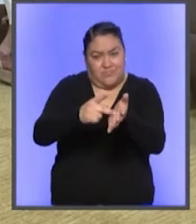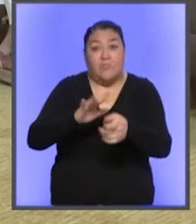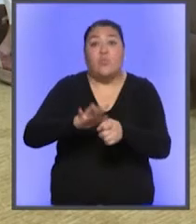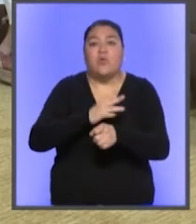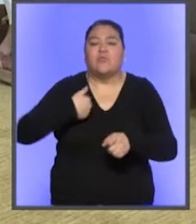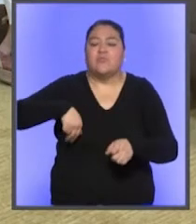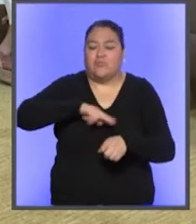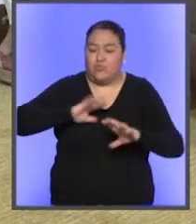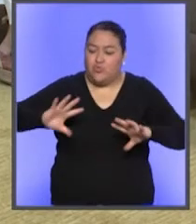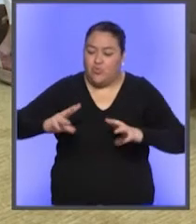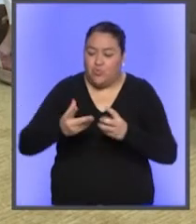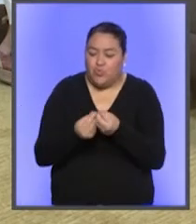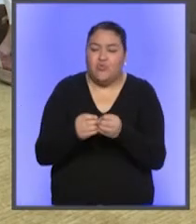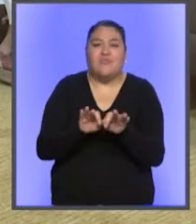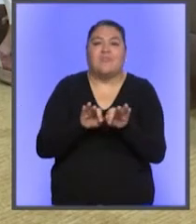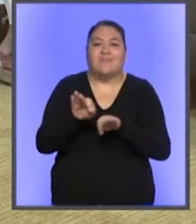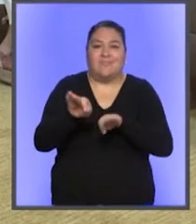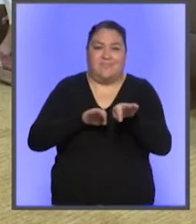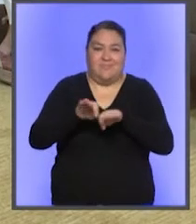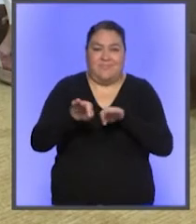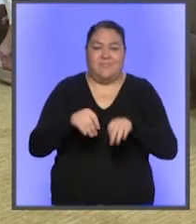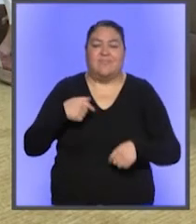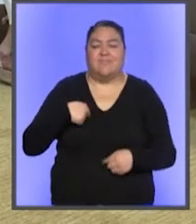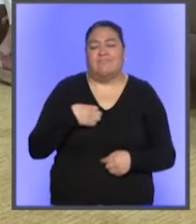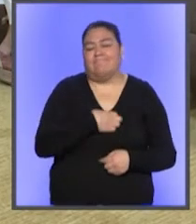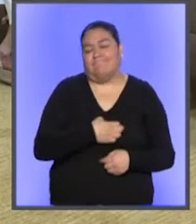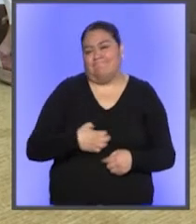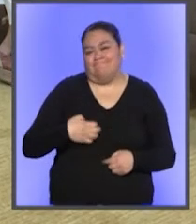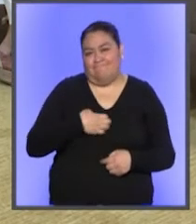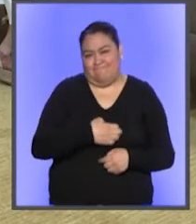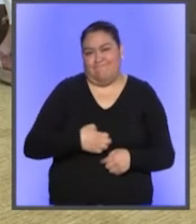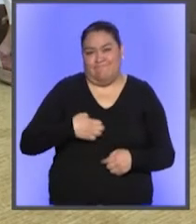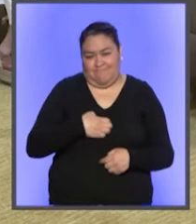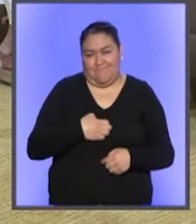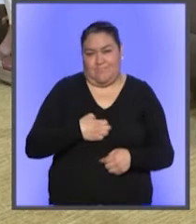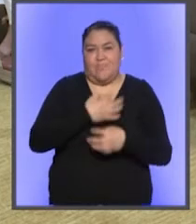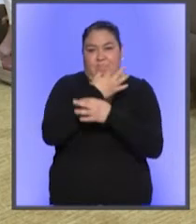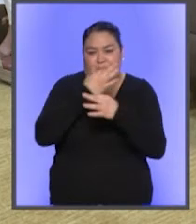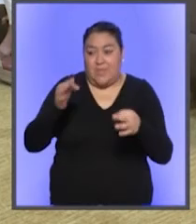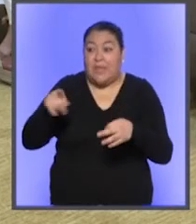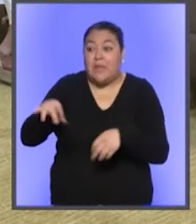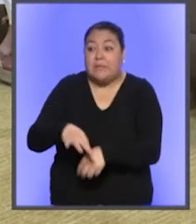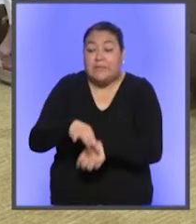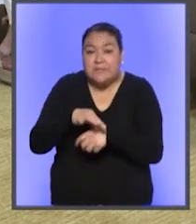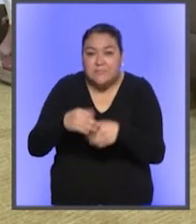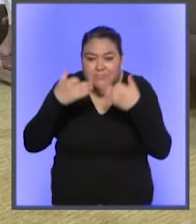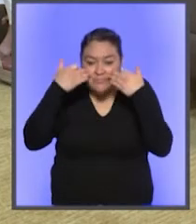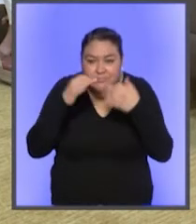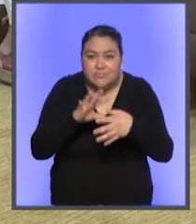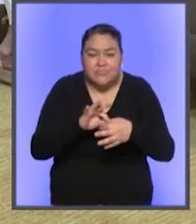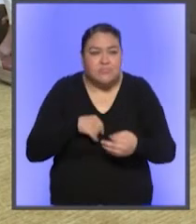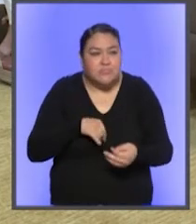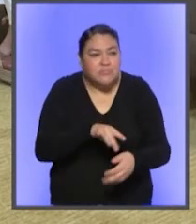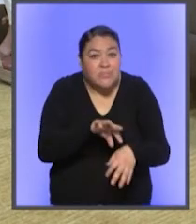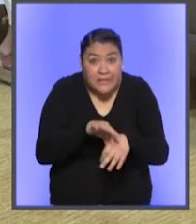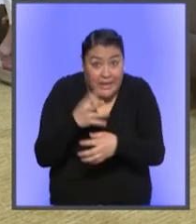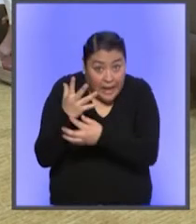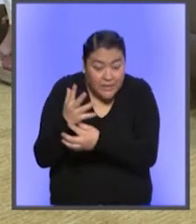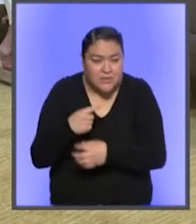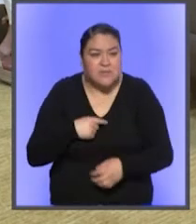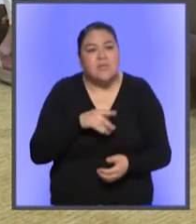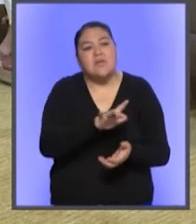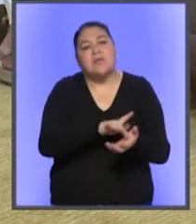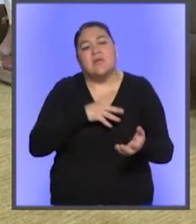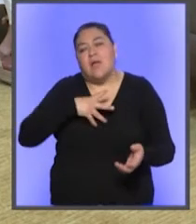porque es un trabajo en conjunto y a mí me da muchísimo gusto saber y decir de ellas de viva voz que regresan